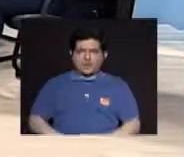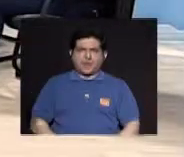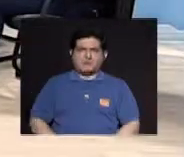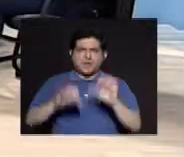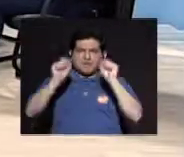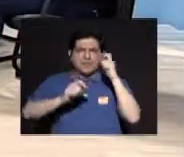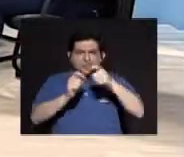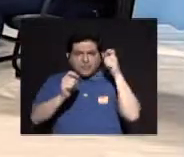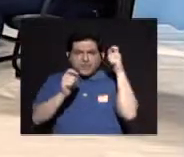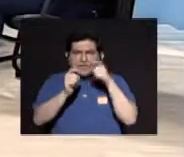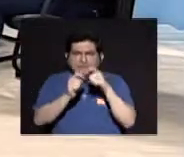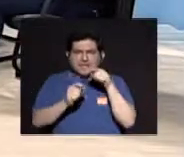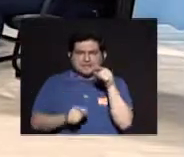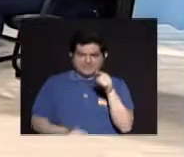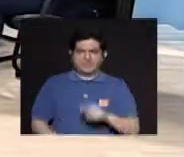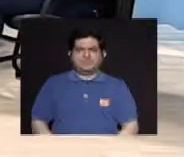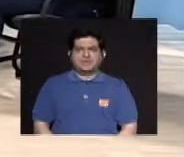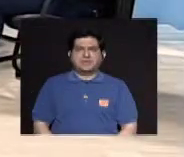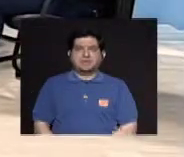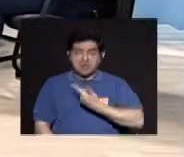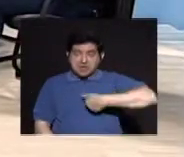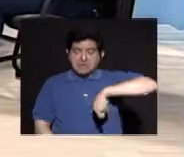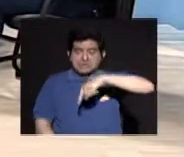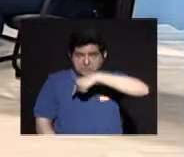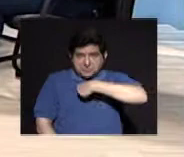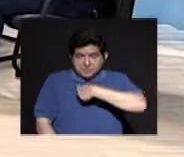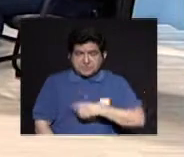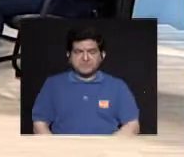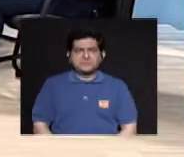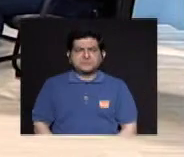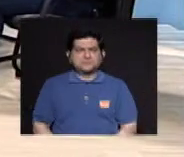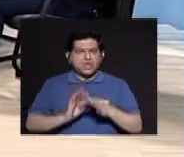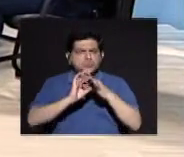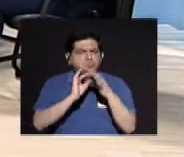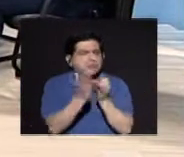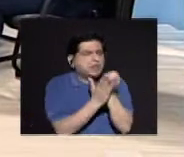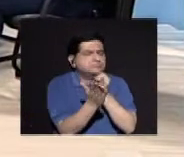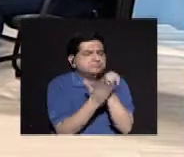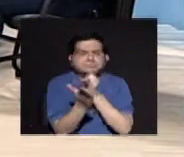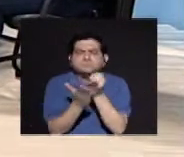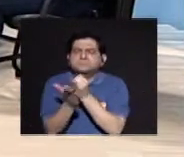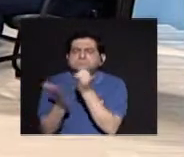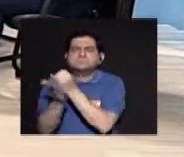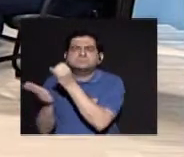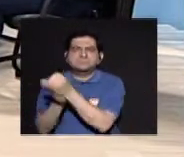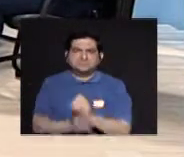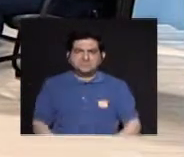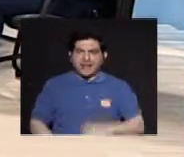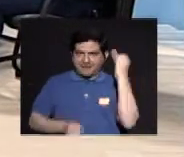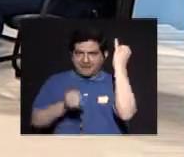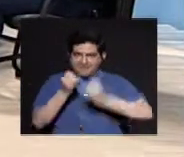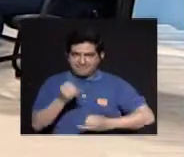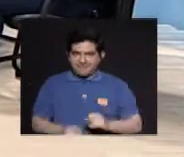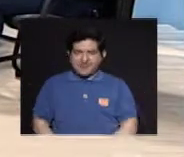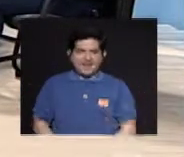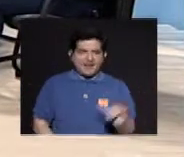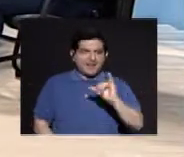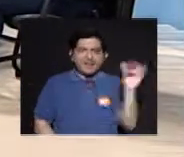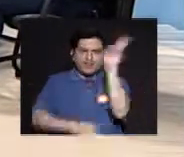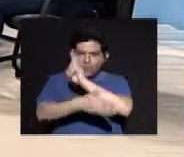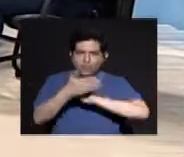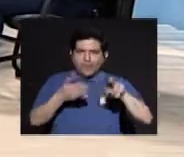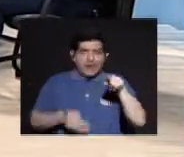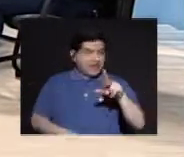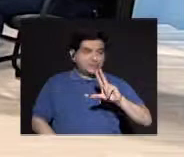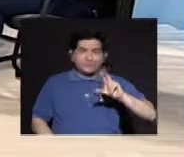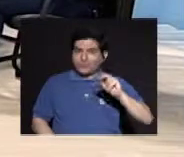fuera específicamente en eso. Entonces ahí fuimos como juntas investigando y terminamos hasta en la misma U, que eso